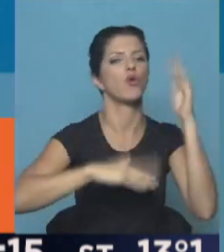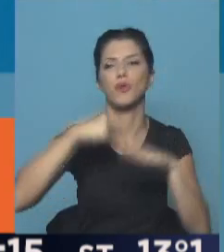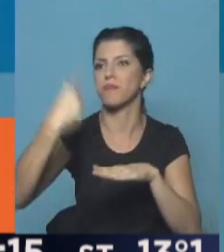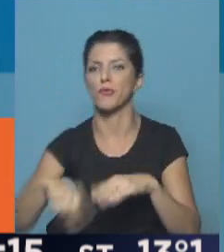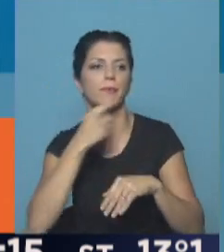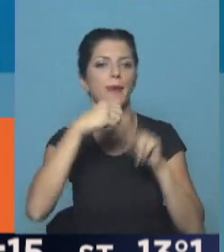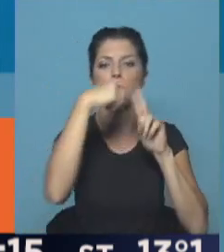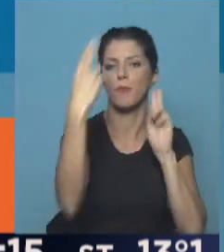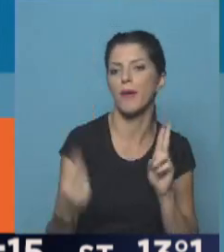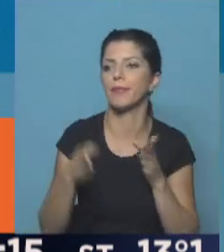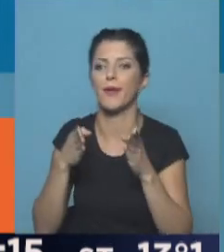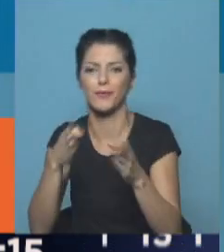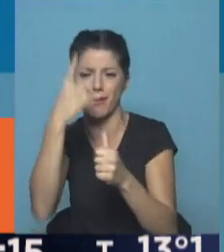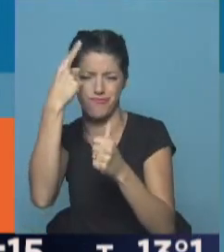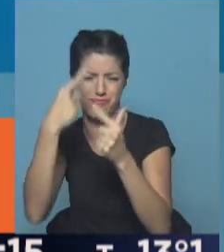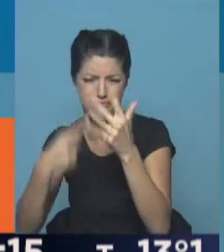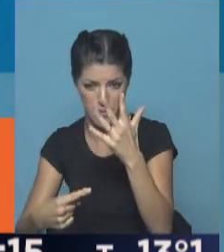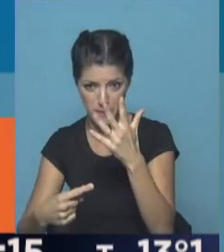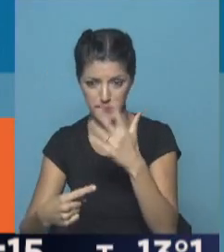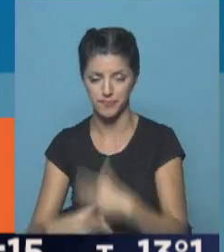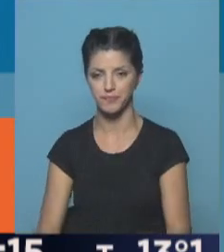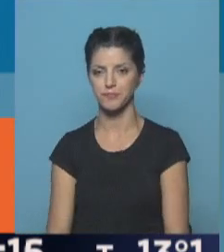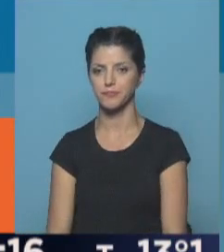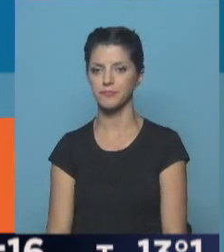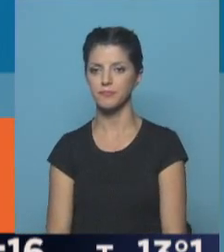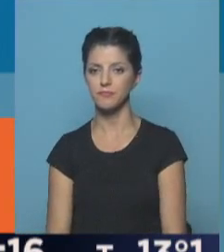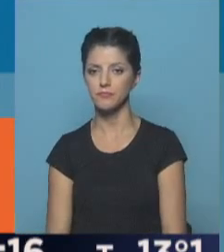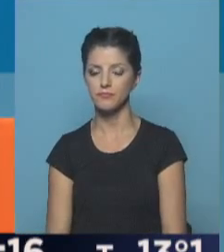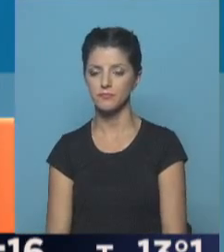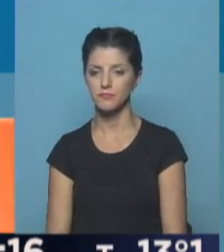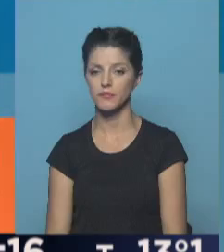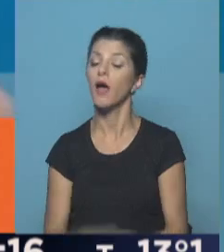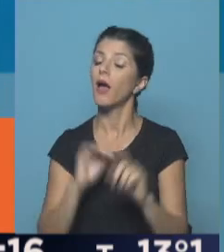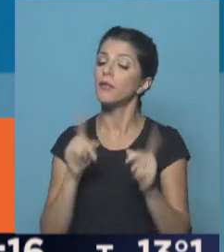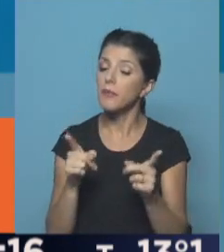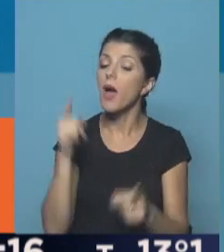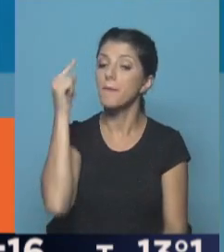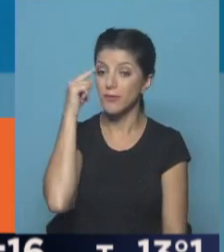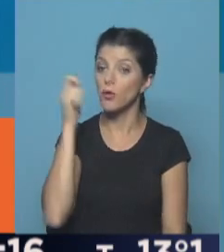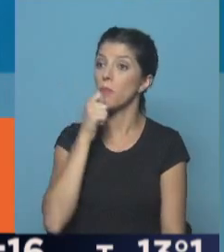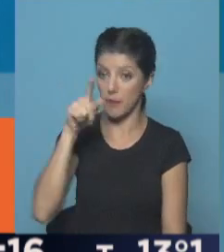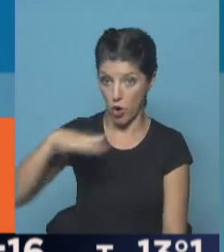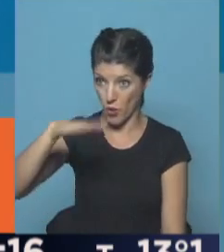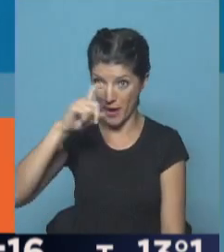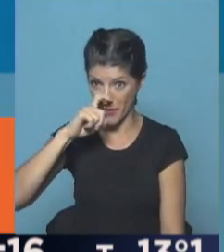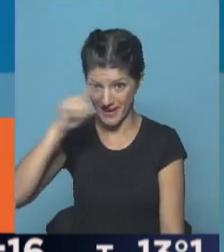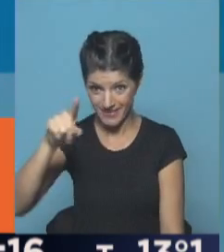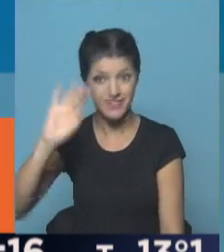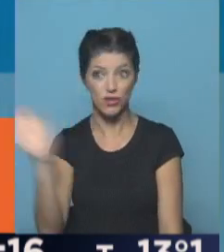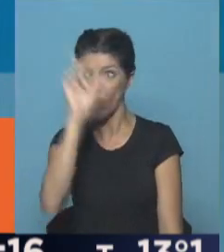Argentina del futuro. Y pienso que, así como pasó acá en la ciudad de Corrientes, va a pasar en el